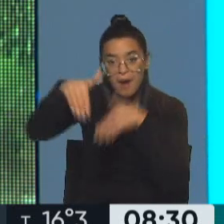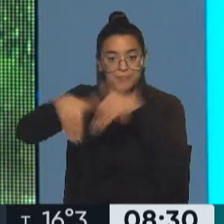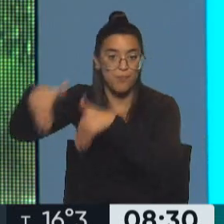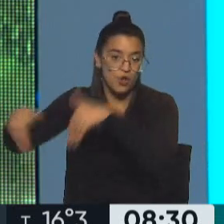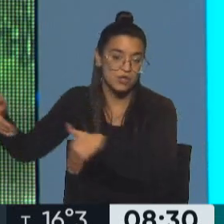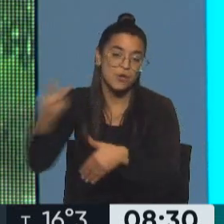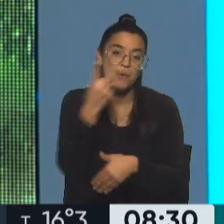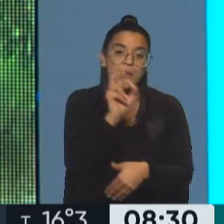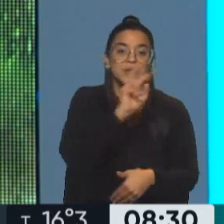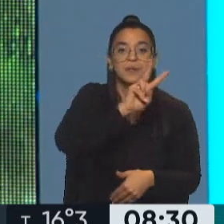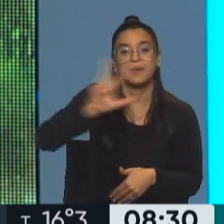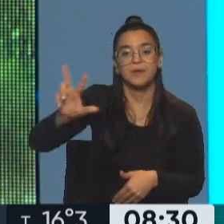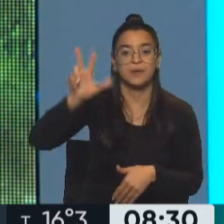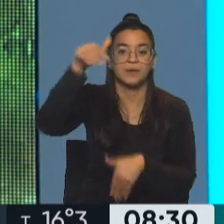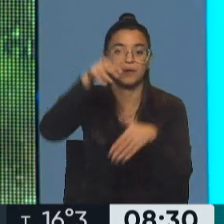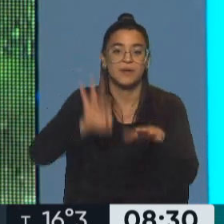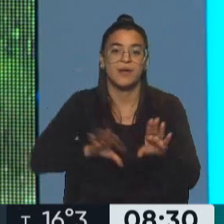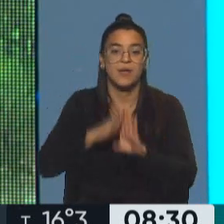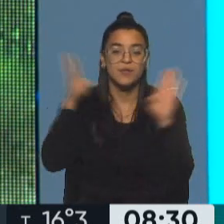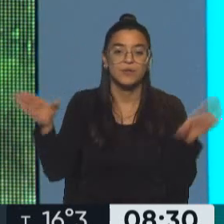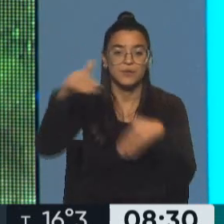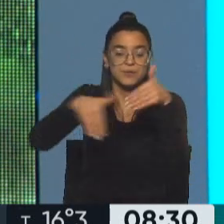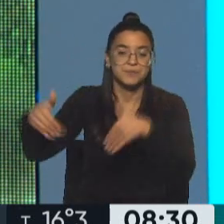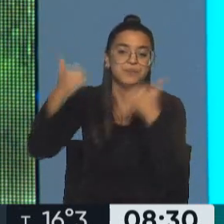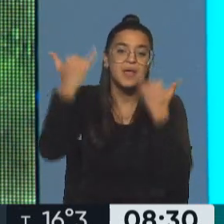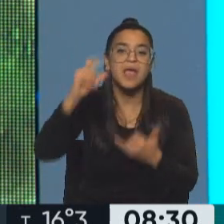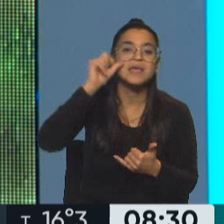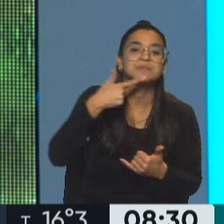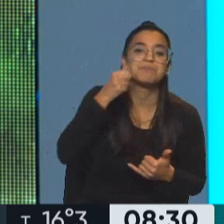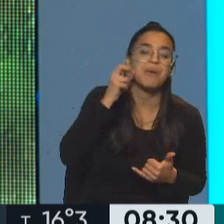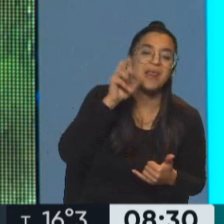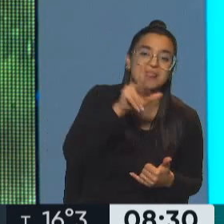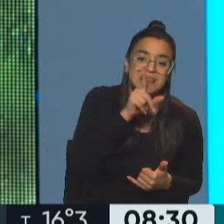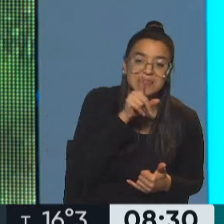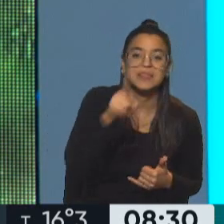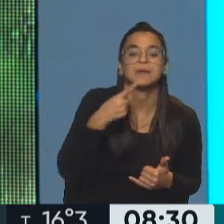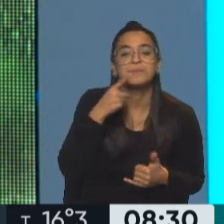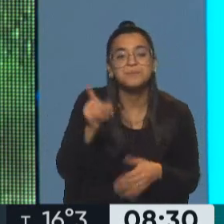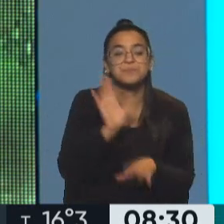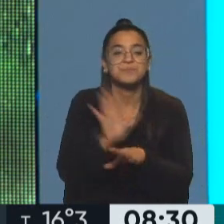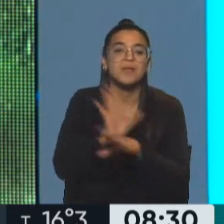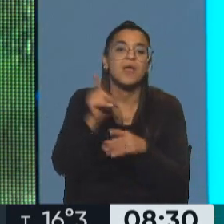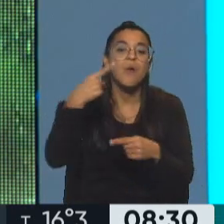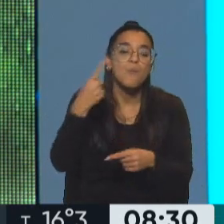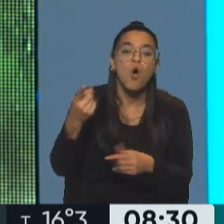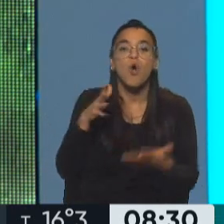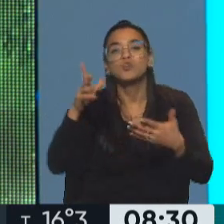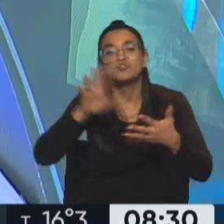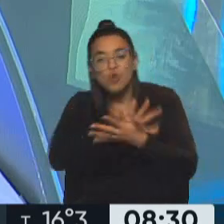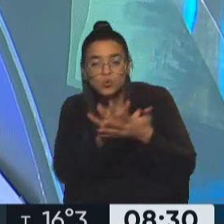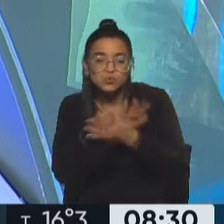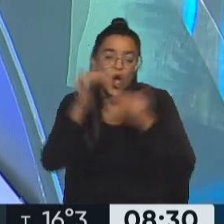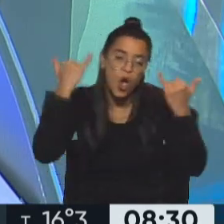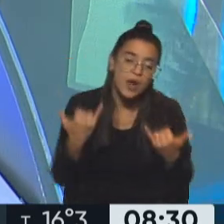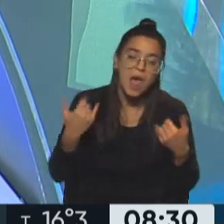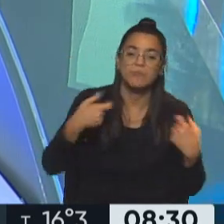bueno, 2023 es un año electoral, hay dirigentes como José Luis Espert que no están, en todo caso, trayendo soluciones. Pero aparte están tirando de